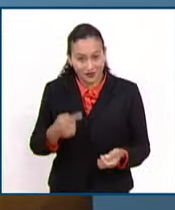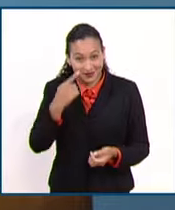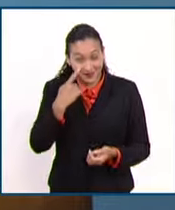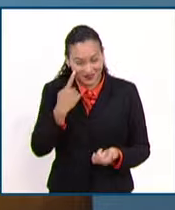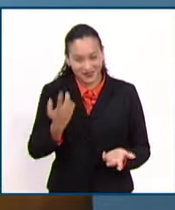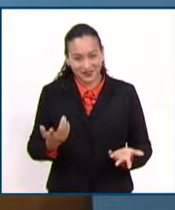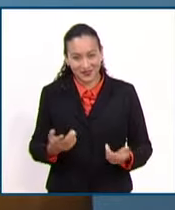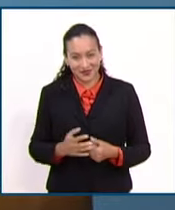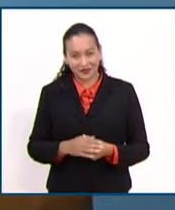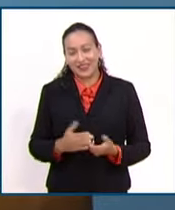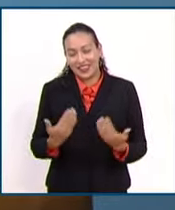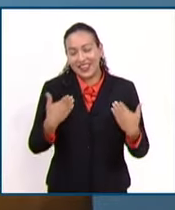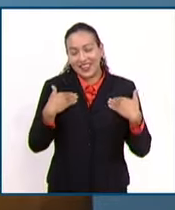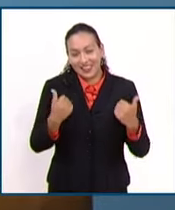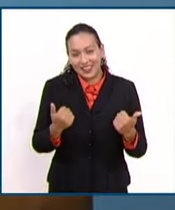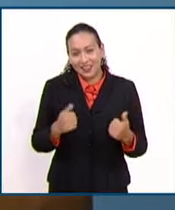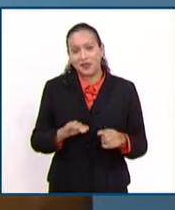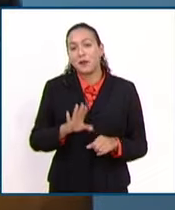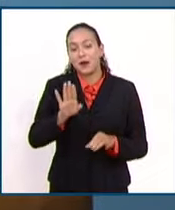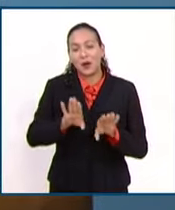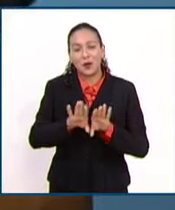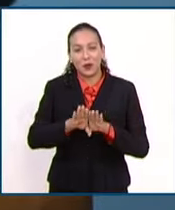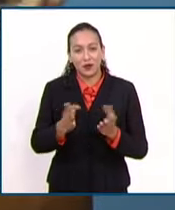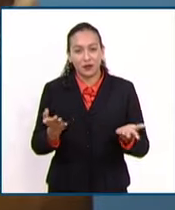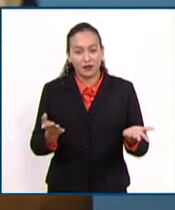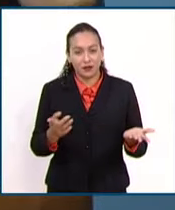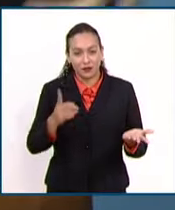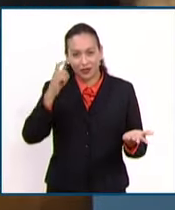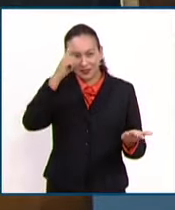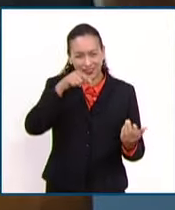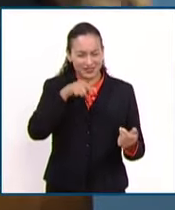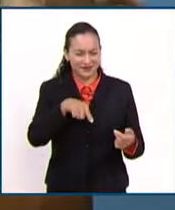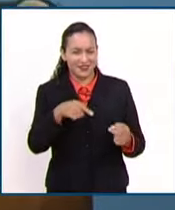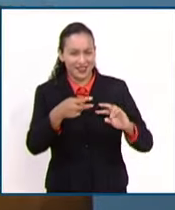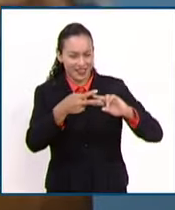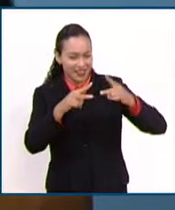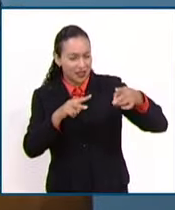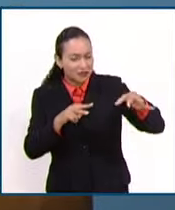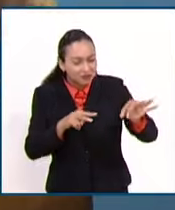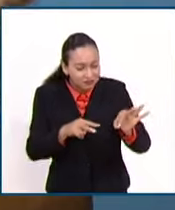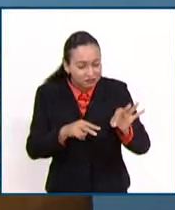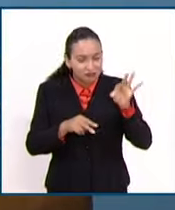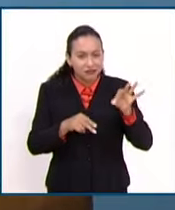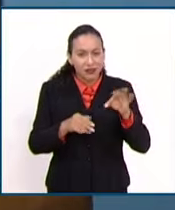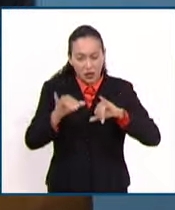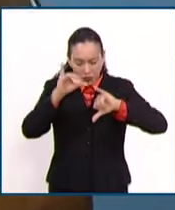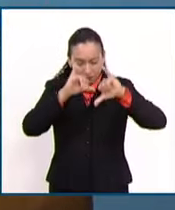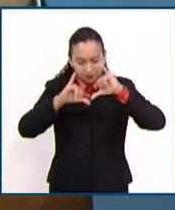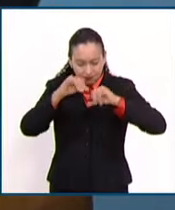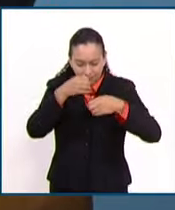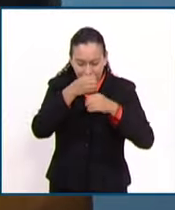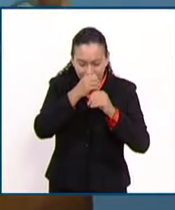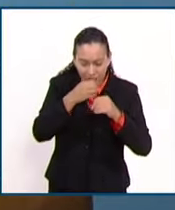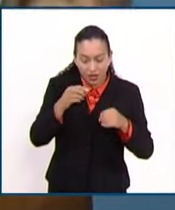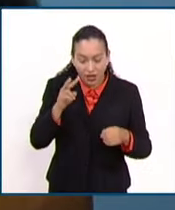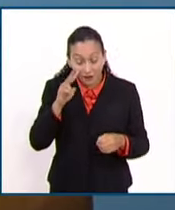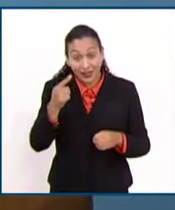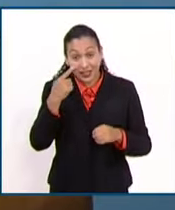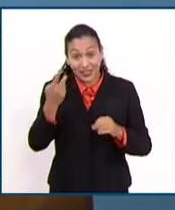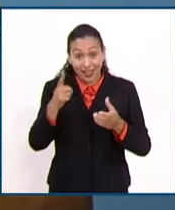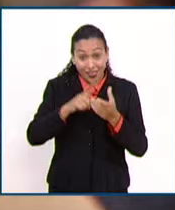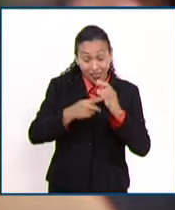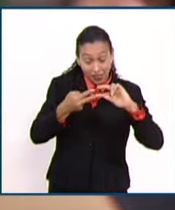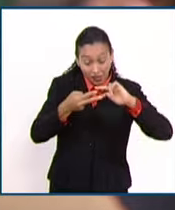brusco porque implica que estamos, toma uno el DNA y quién sabe qué le va a pasar. Lo que pasa es que hay enzimas que degradan